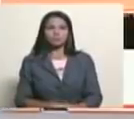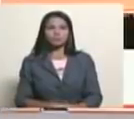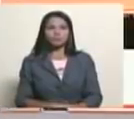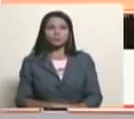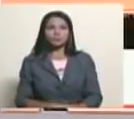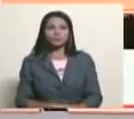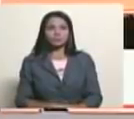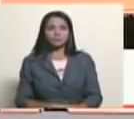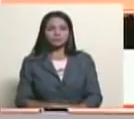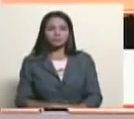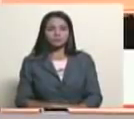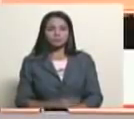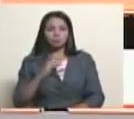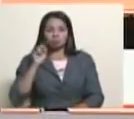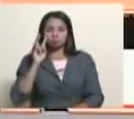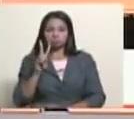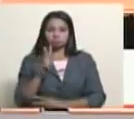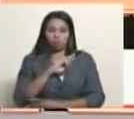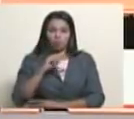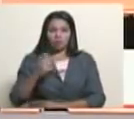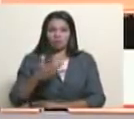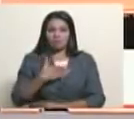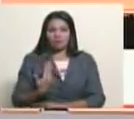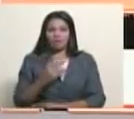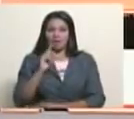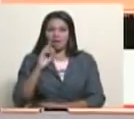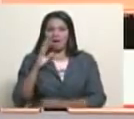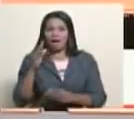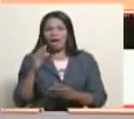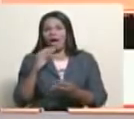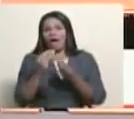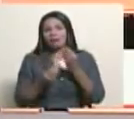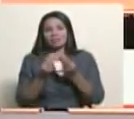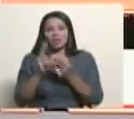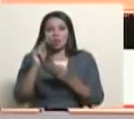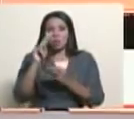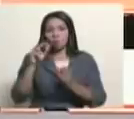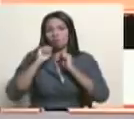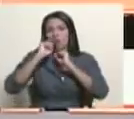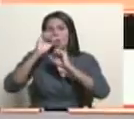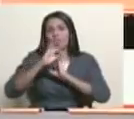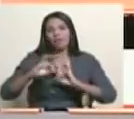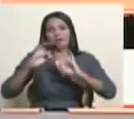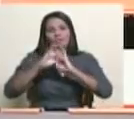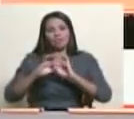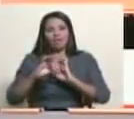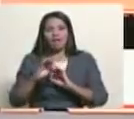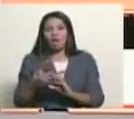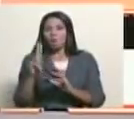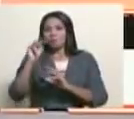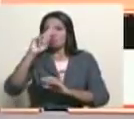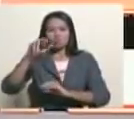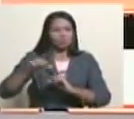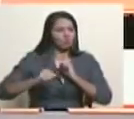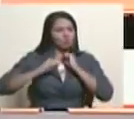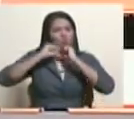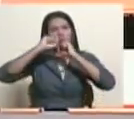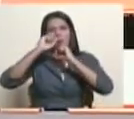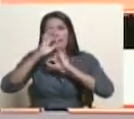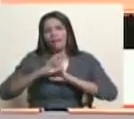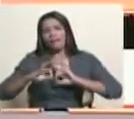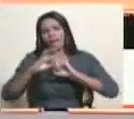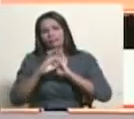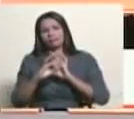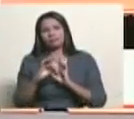Por esa vía han pretendido lo que no lograrán. Sin lugar a dudas no lo lograrán.